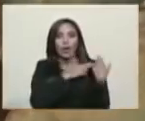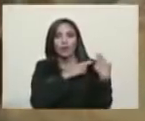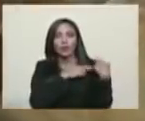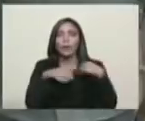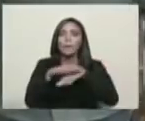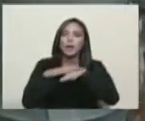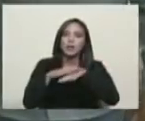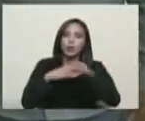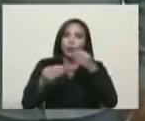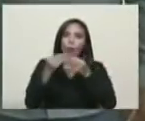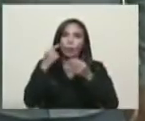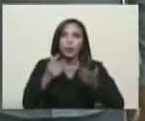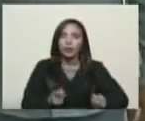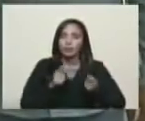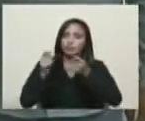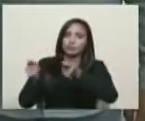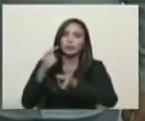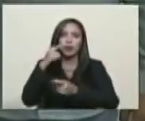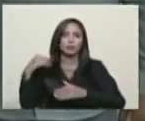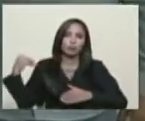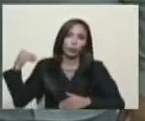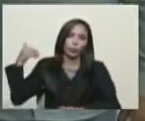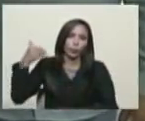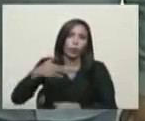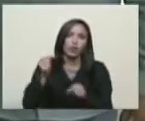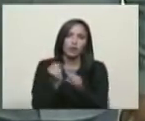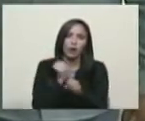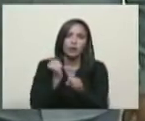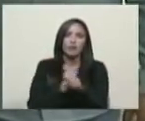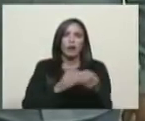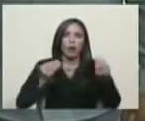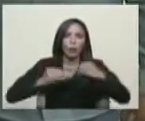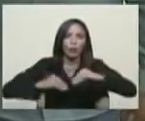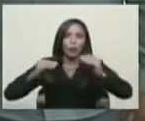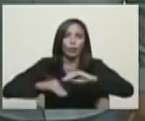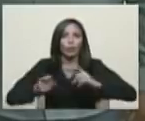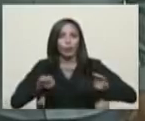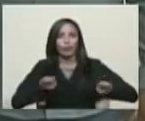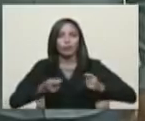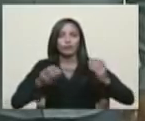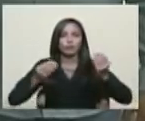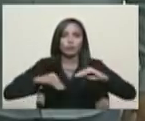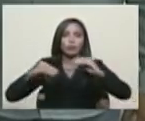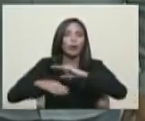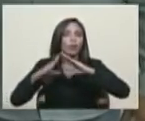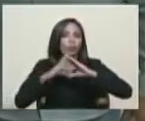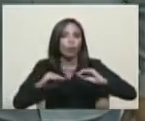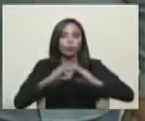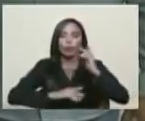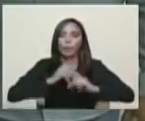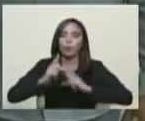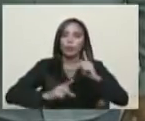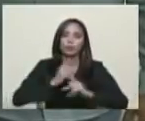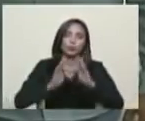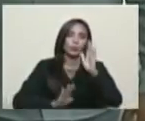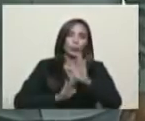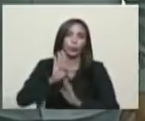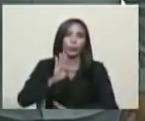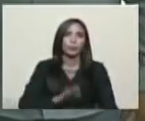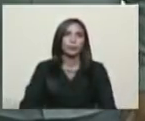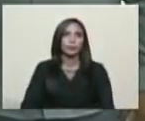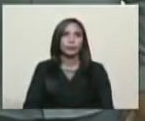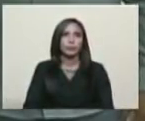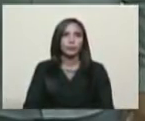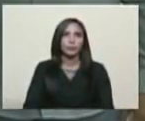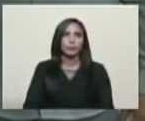Cuspal, también que hemos venido haciendo un trabajo de articulación y coordinación de todas estas unidades productivas. Esta es una